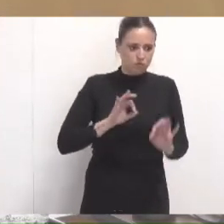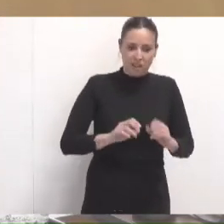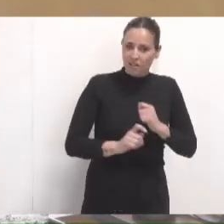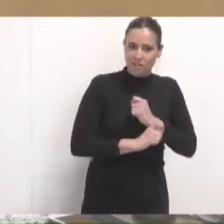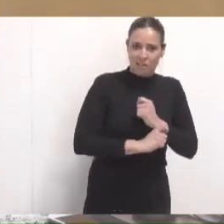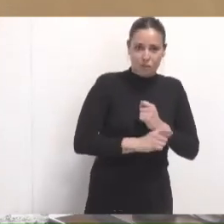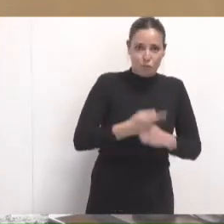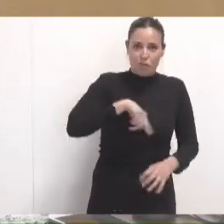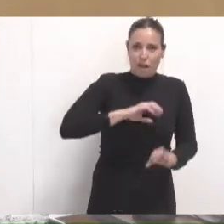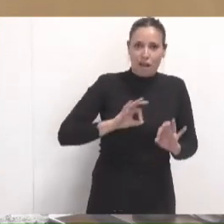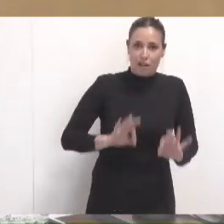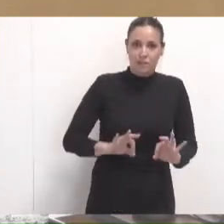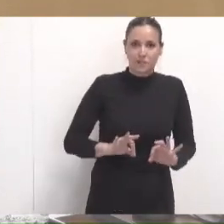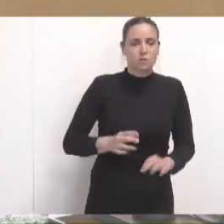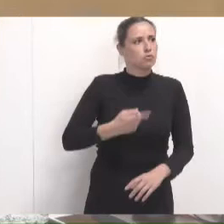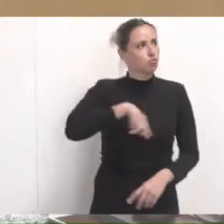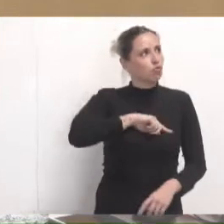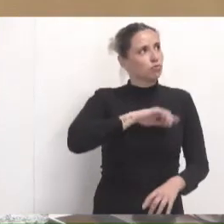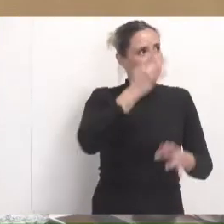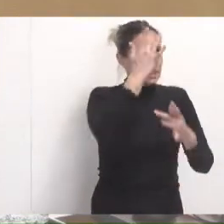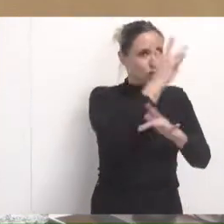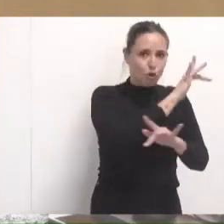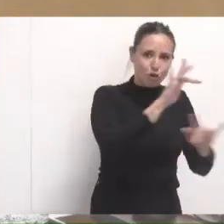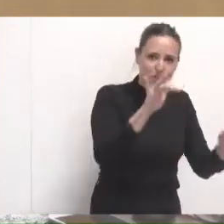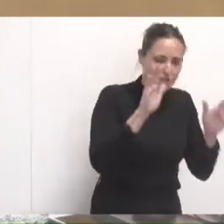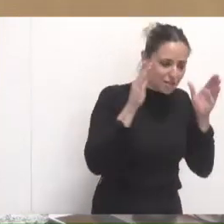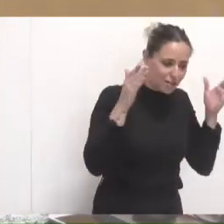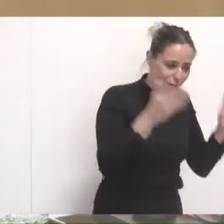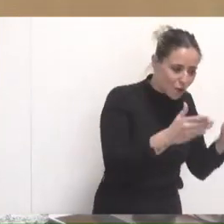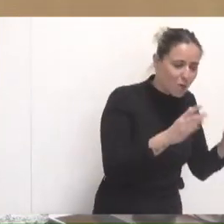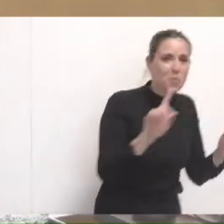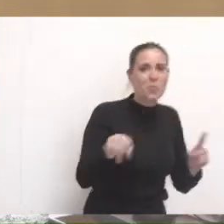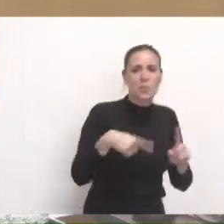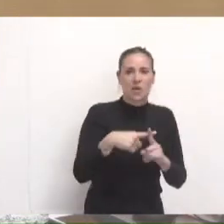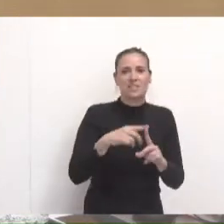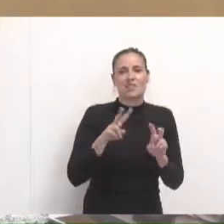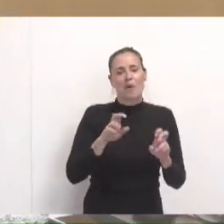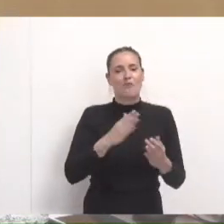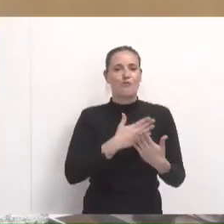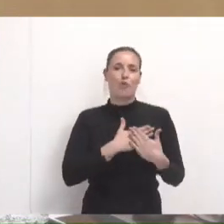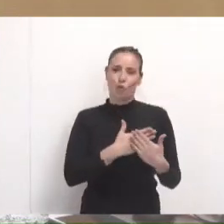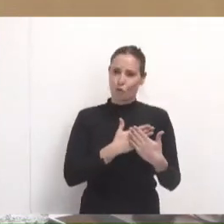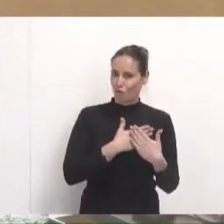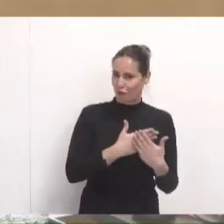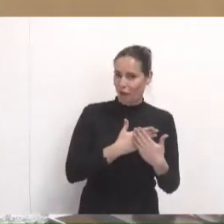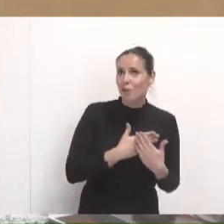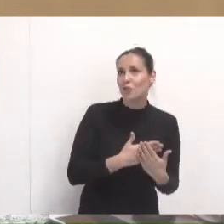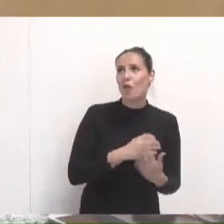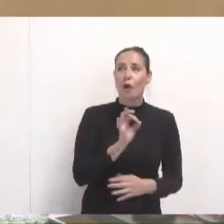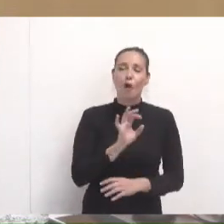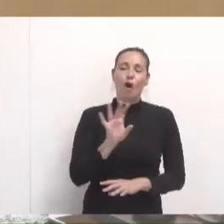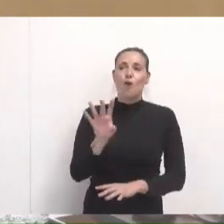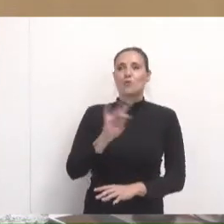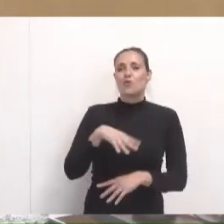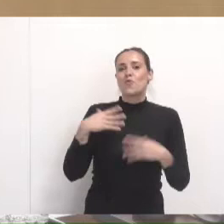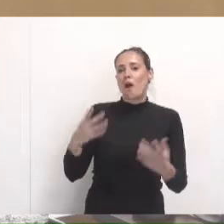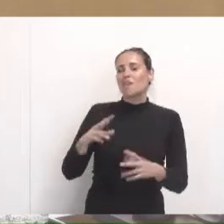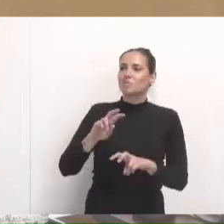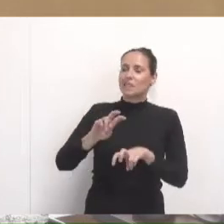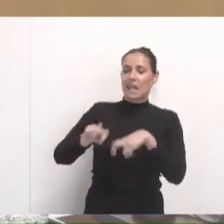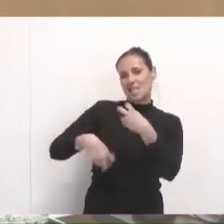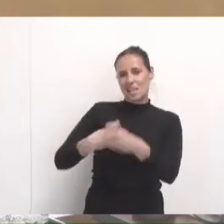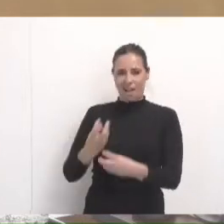centradas en concienciación y muy del lado del voluntarismo y de la opción que tiene que ser el reciclaje, que es a día de hoy el